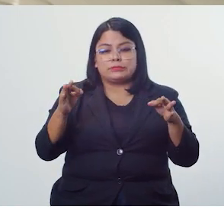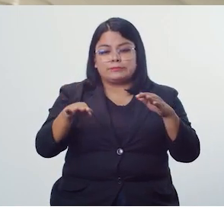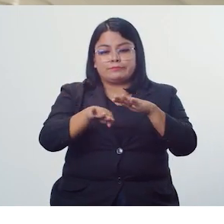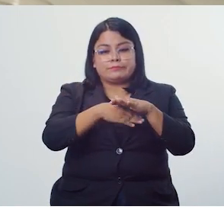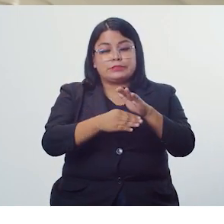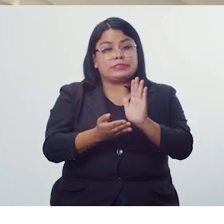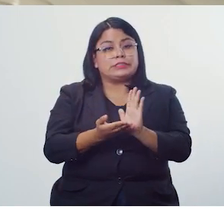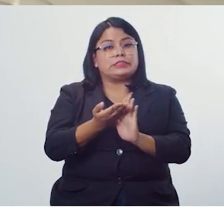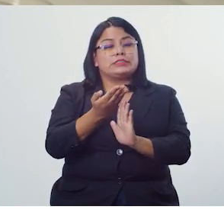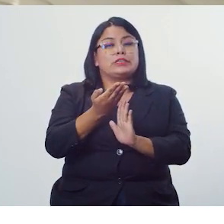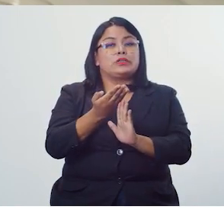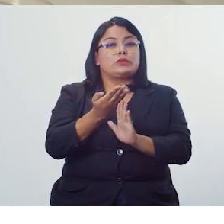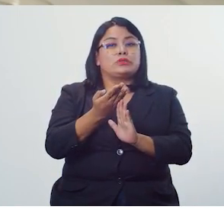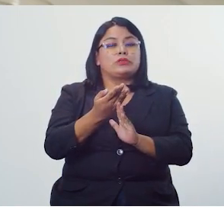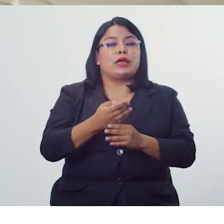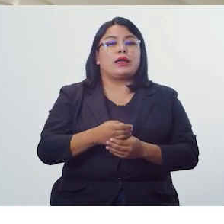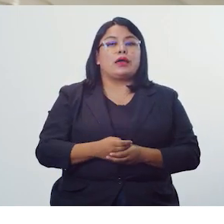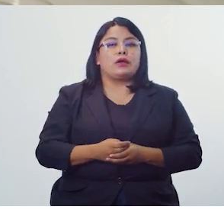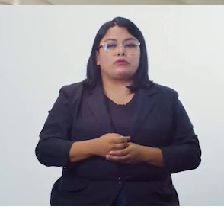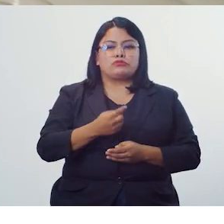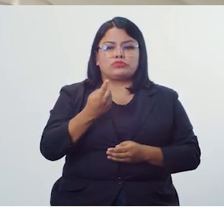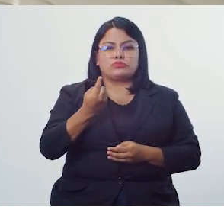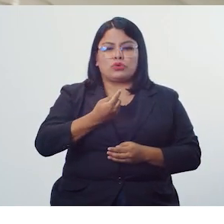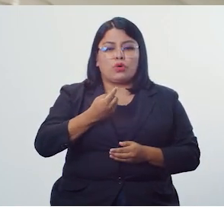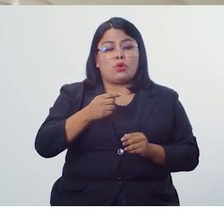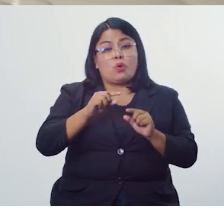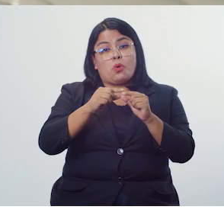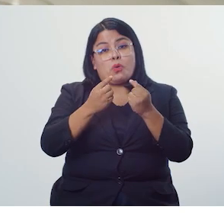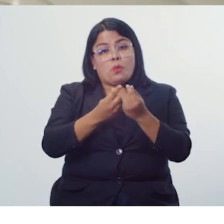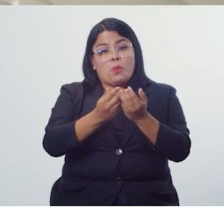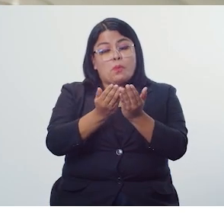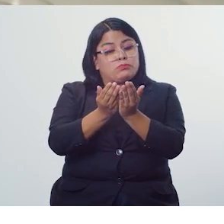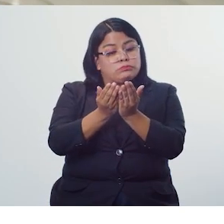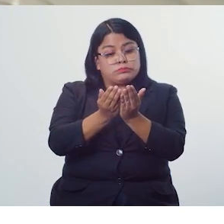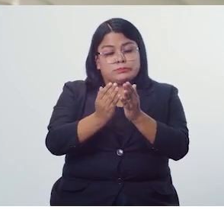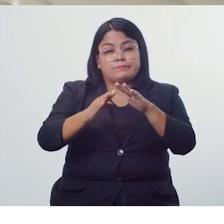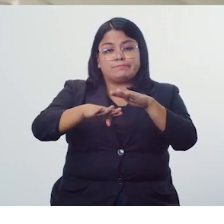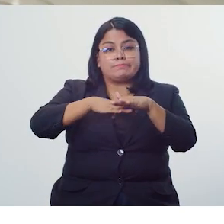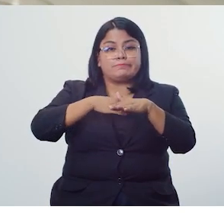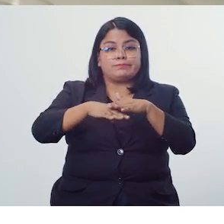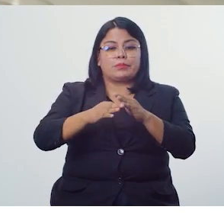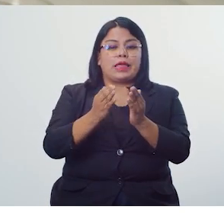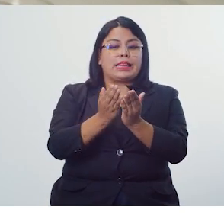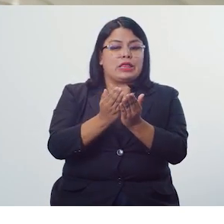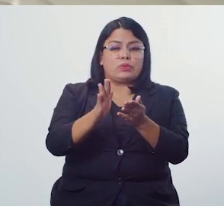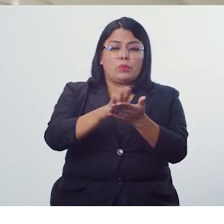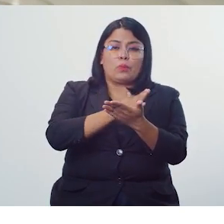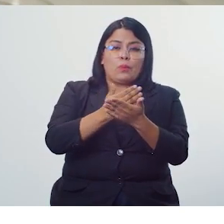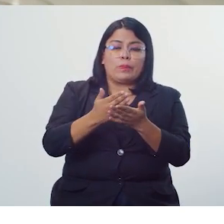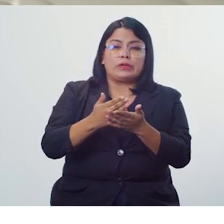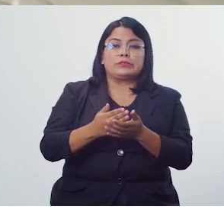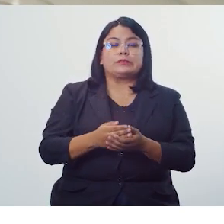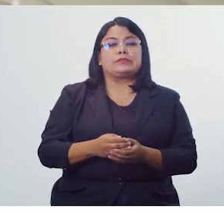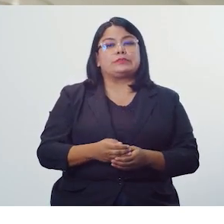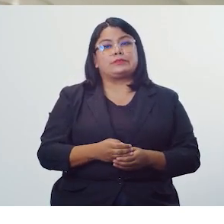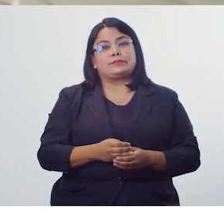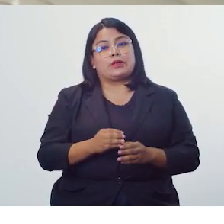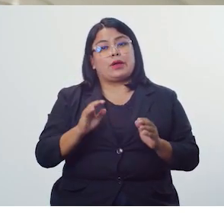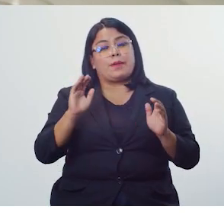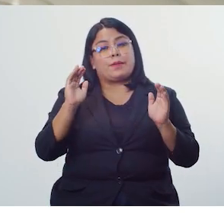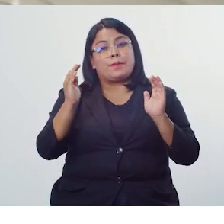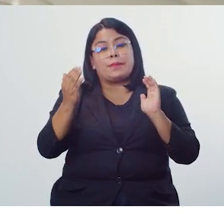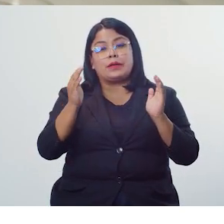impreso se desarrolla mediante la manipulación individual y grupal de textos impresos y la lectura compartida con pares y